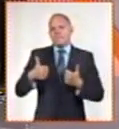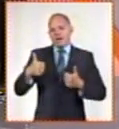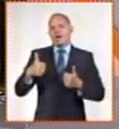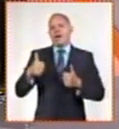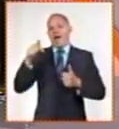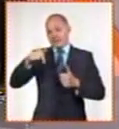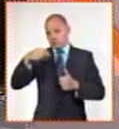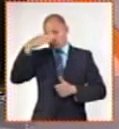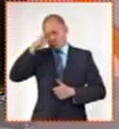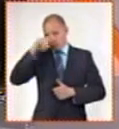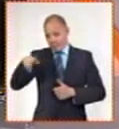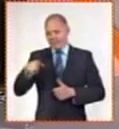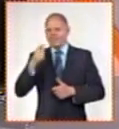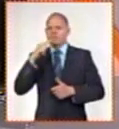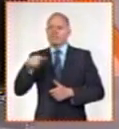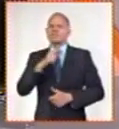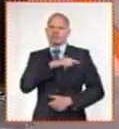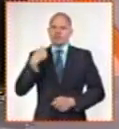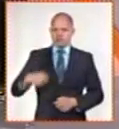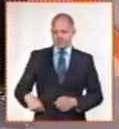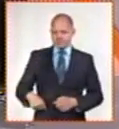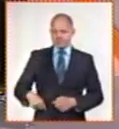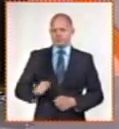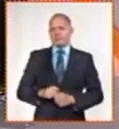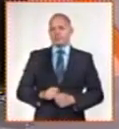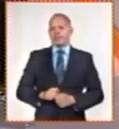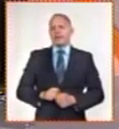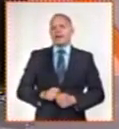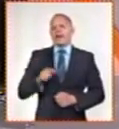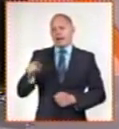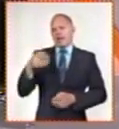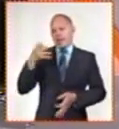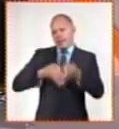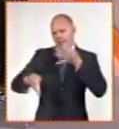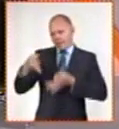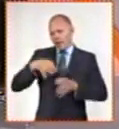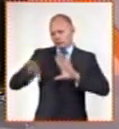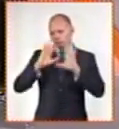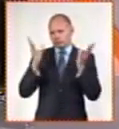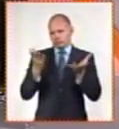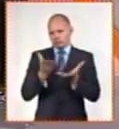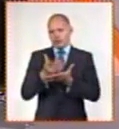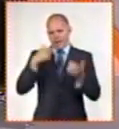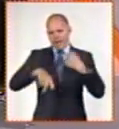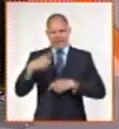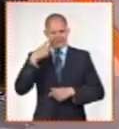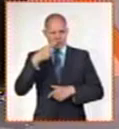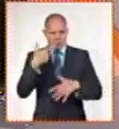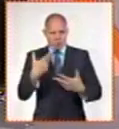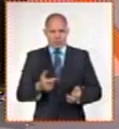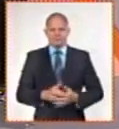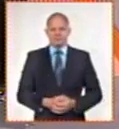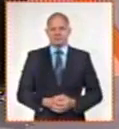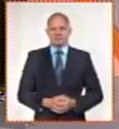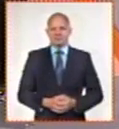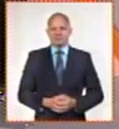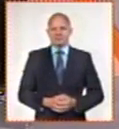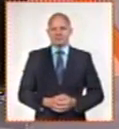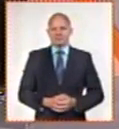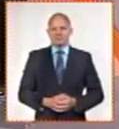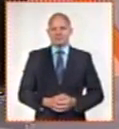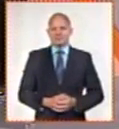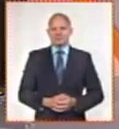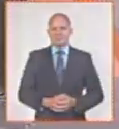la República Popular China en Cuba, Ma Yu. Esas son nuestras propuestas para la tarde de hoy. Por favor, quédese junto a